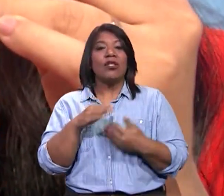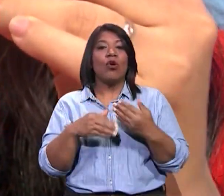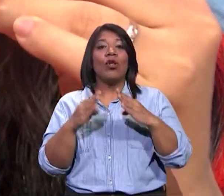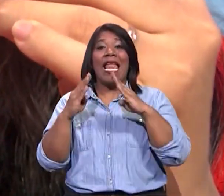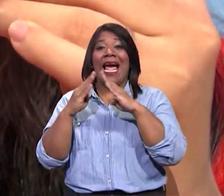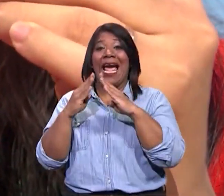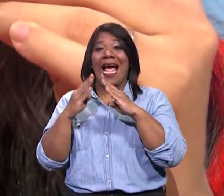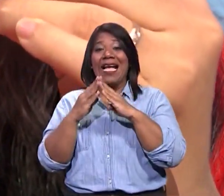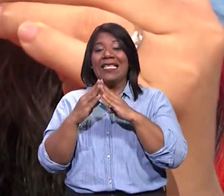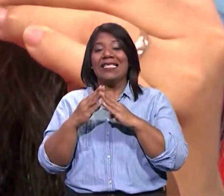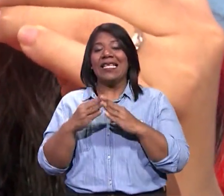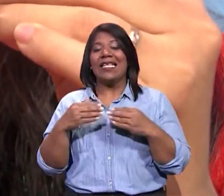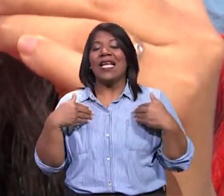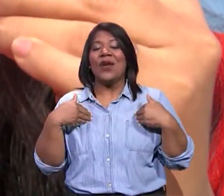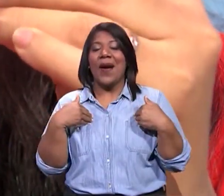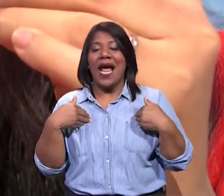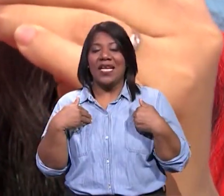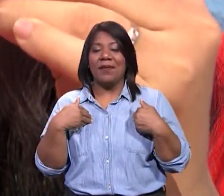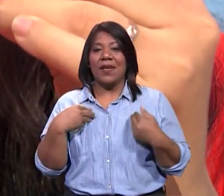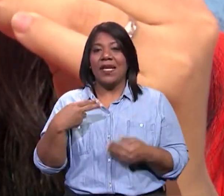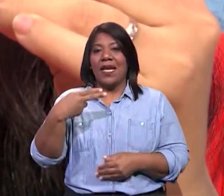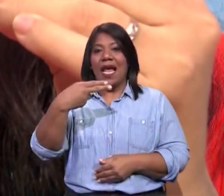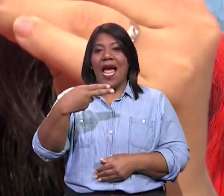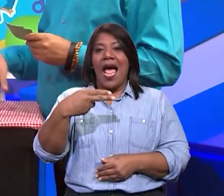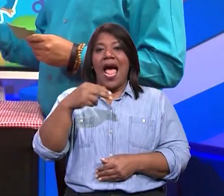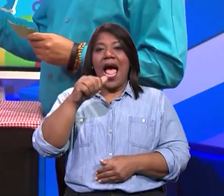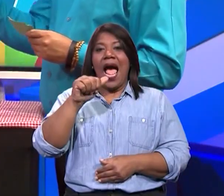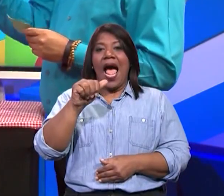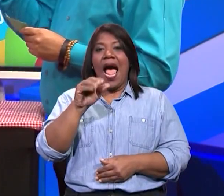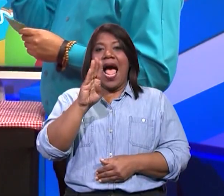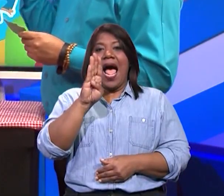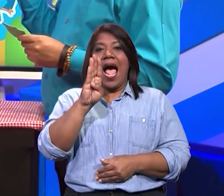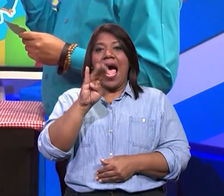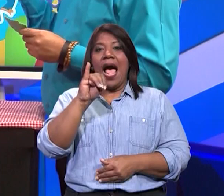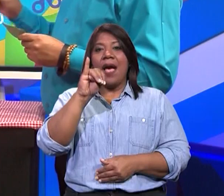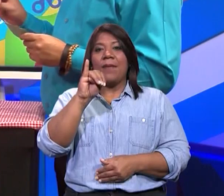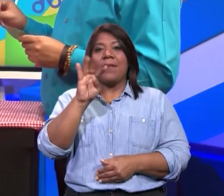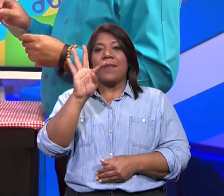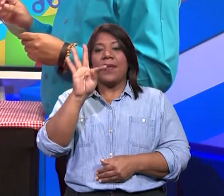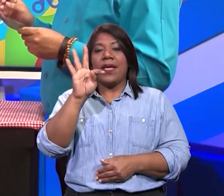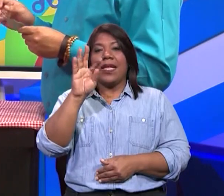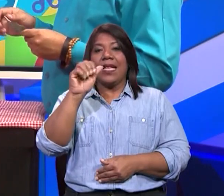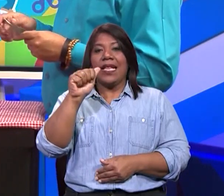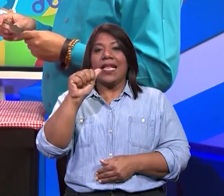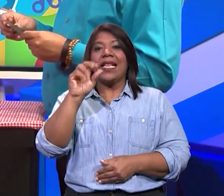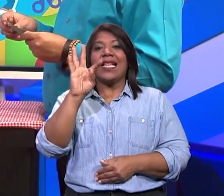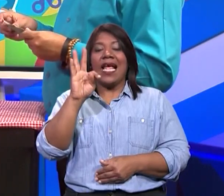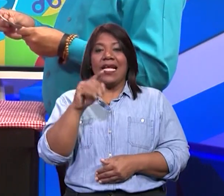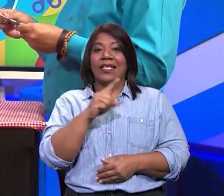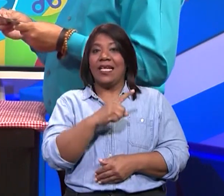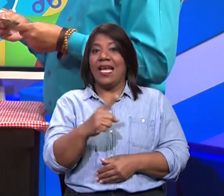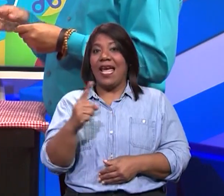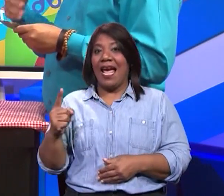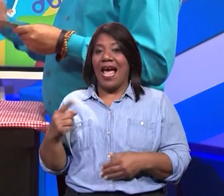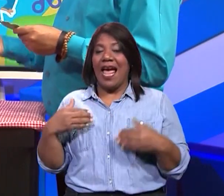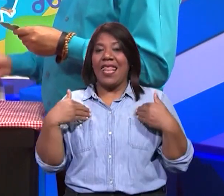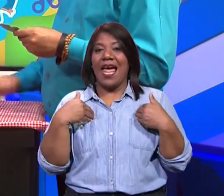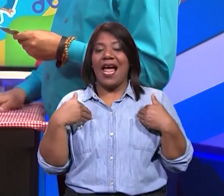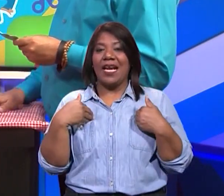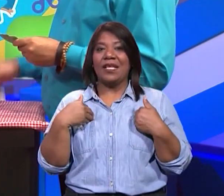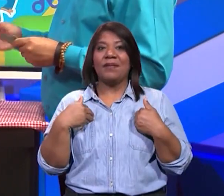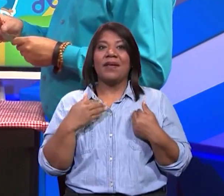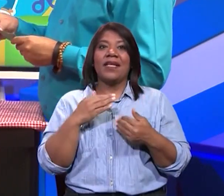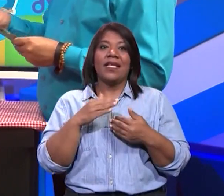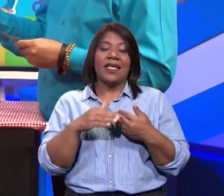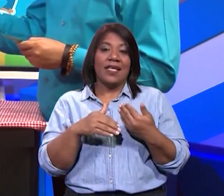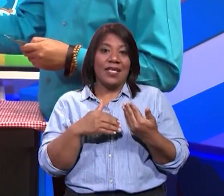Estaban diciendo desde casa. Muy bien. El Ahí, hábitat. En esta imagen vemos las diferentes hábitats de los animales y todos